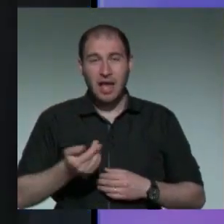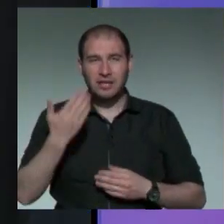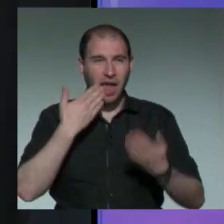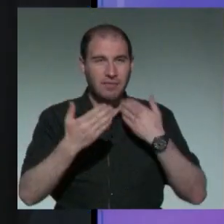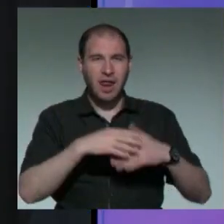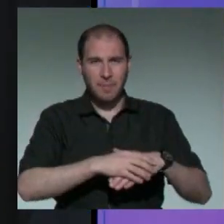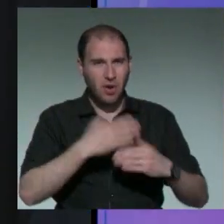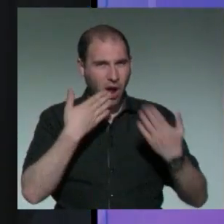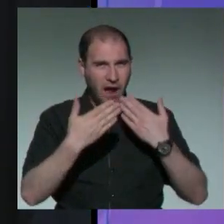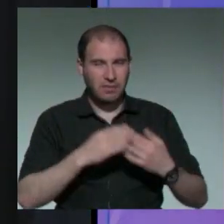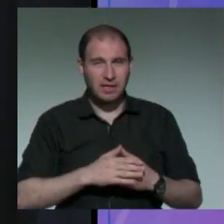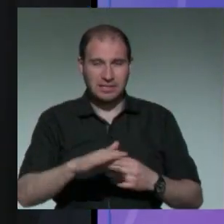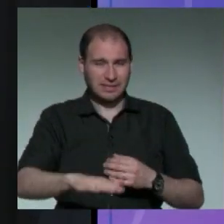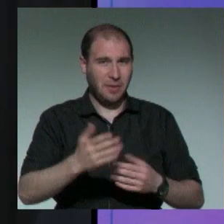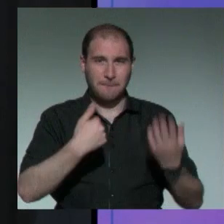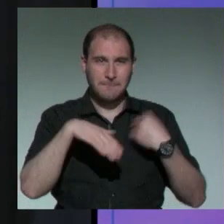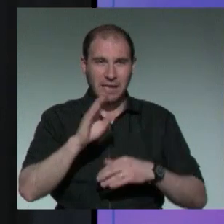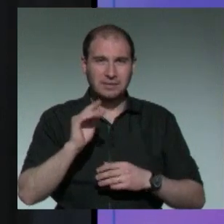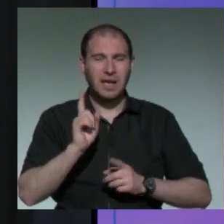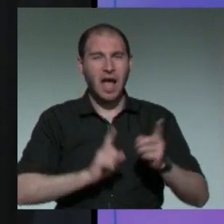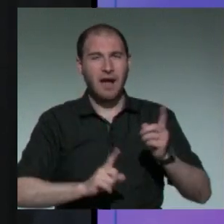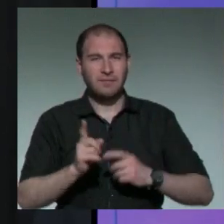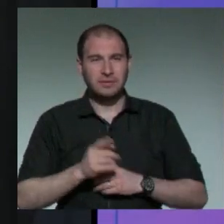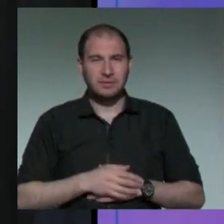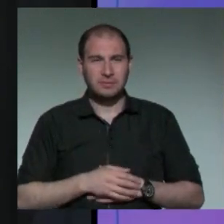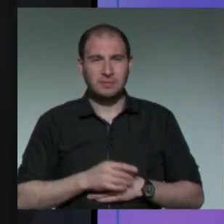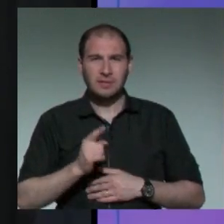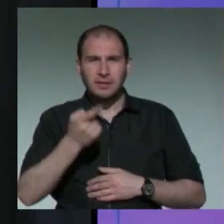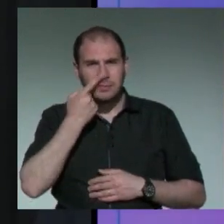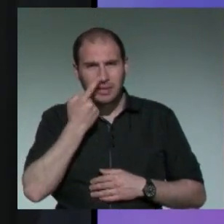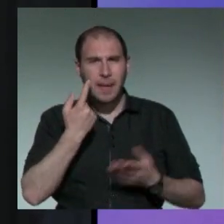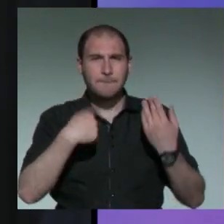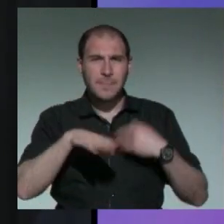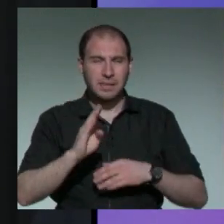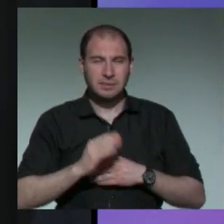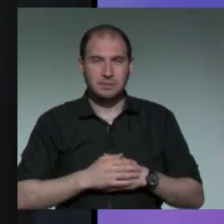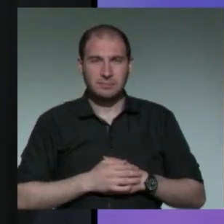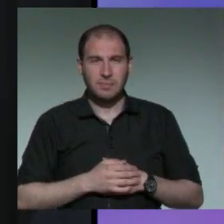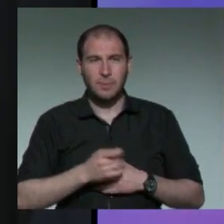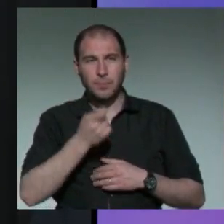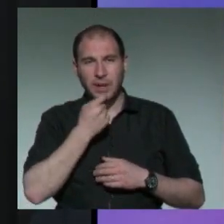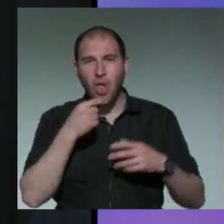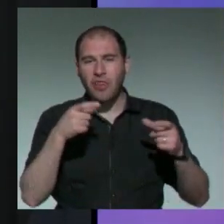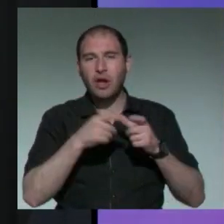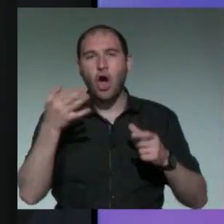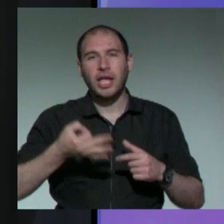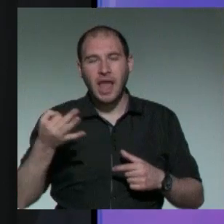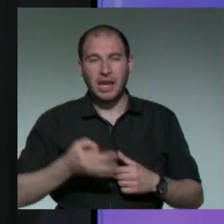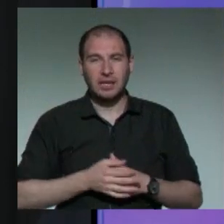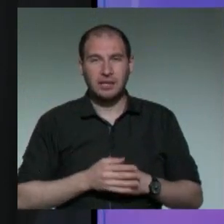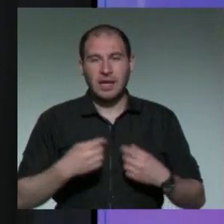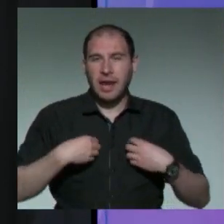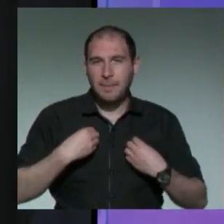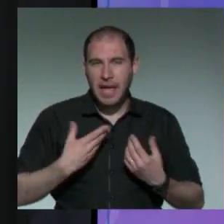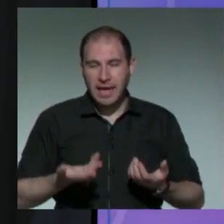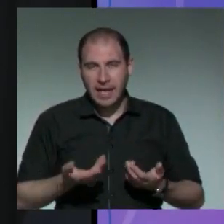con un amigo de eso, los más chicos son los que por ahí más les interesa tener, por ejemplo, el disco original, la